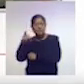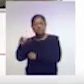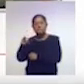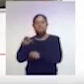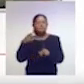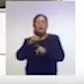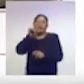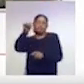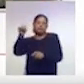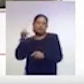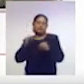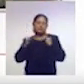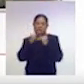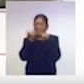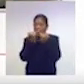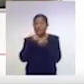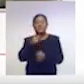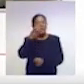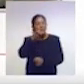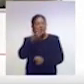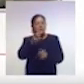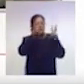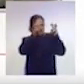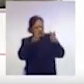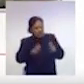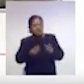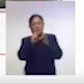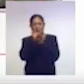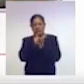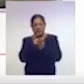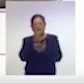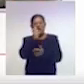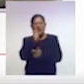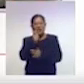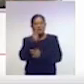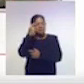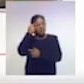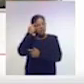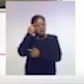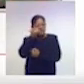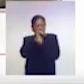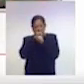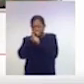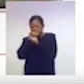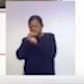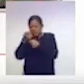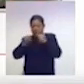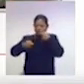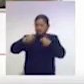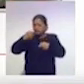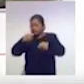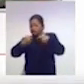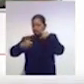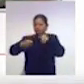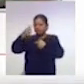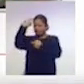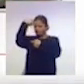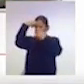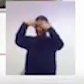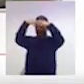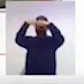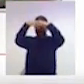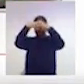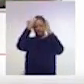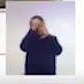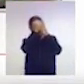libro, Carla, es una serie de reflexiones, de investigaciones, de aportaciones, de datos relacionados con